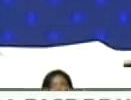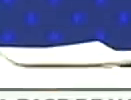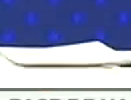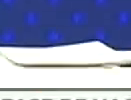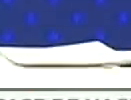noches